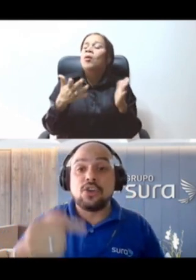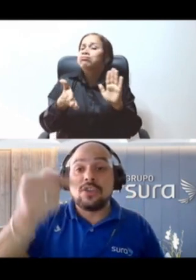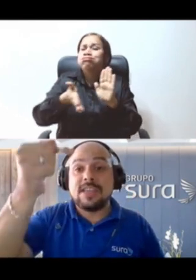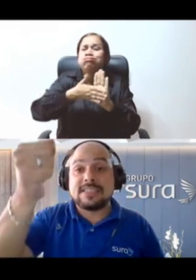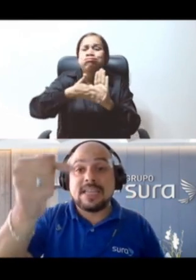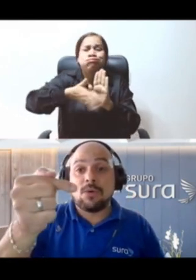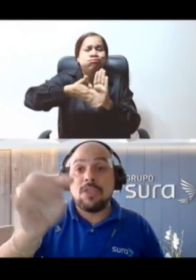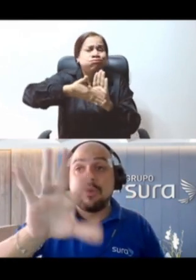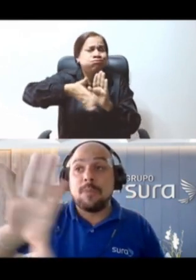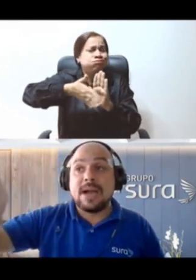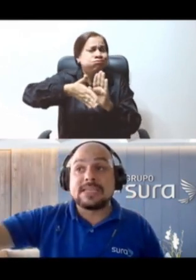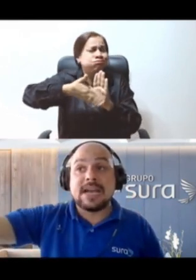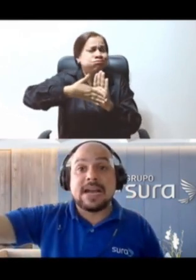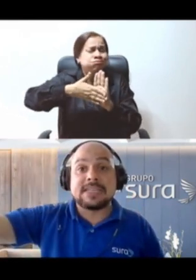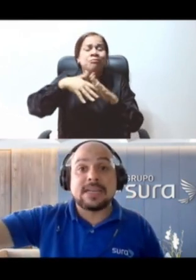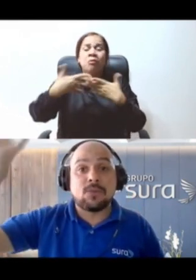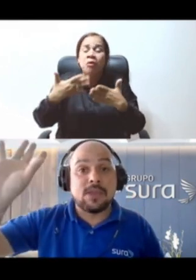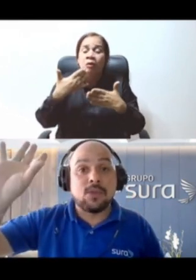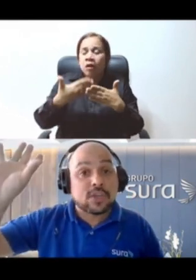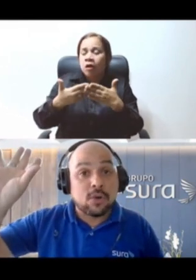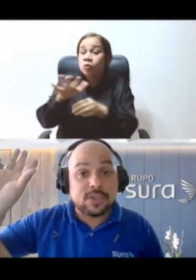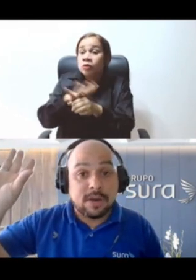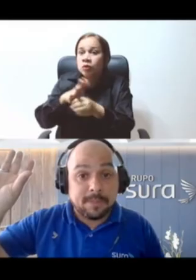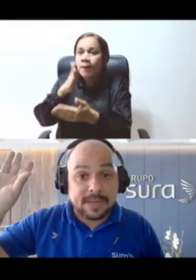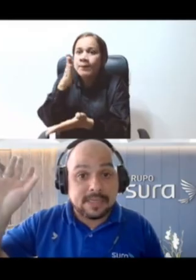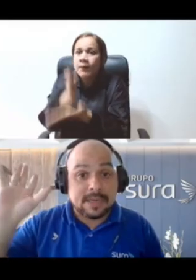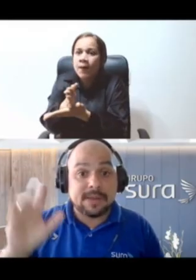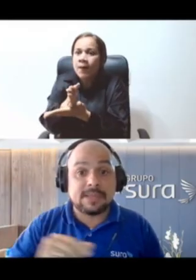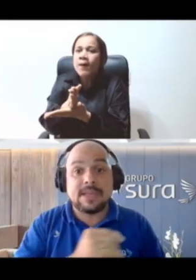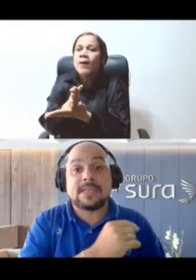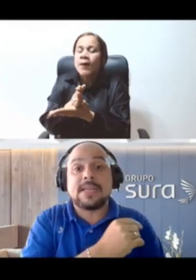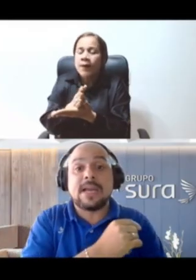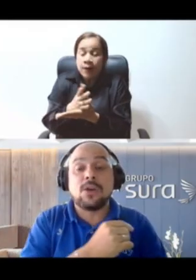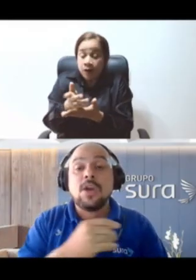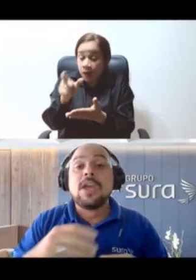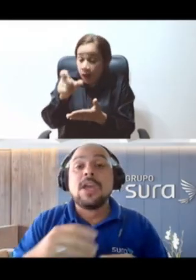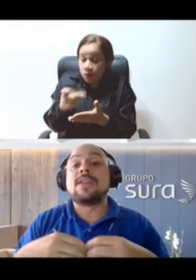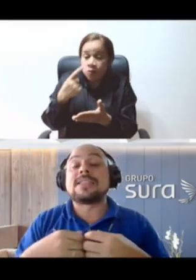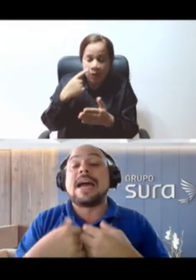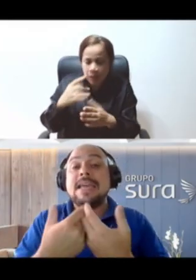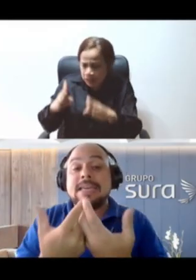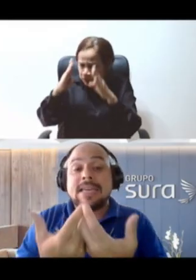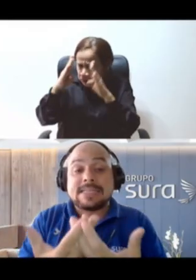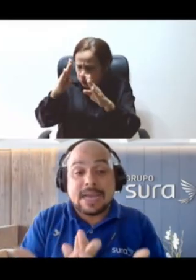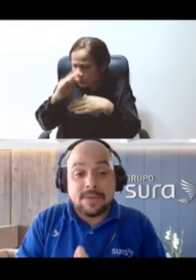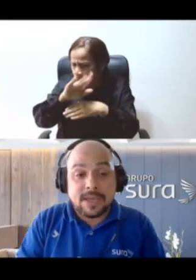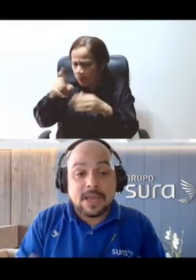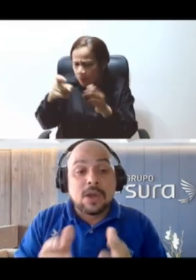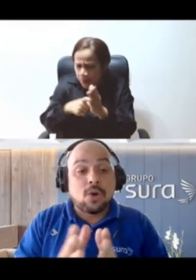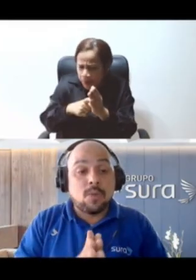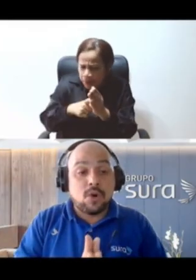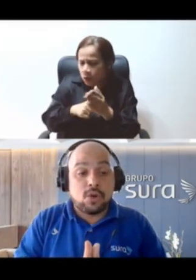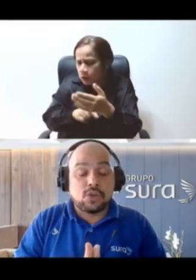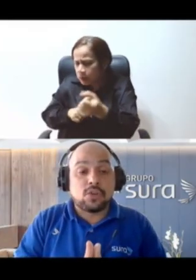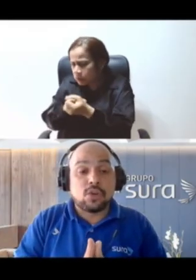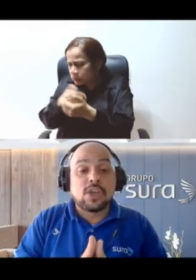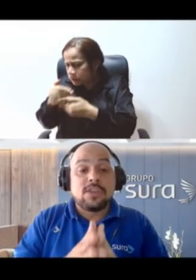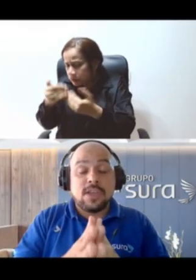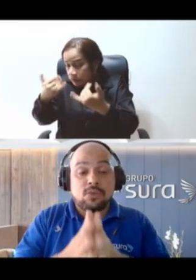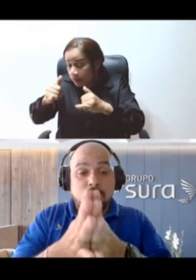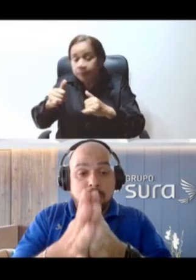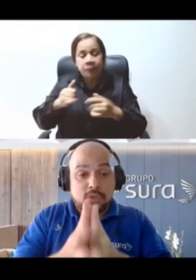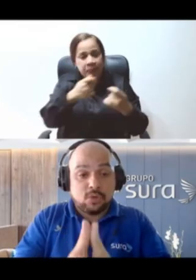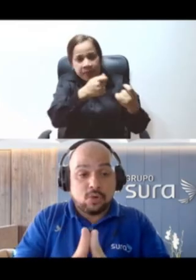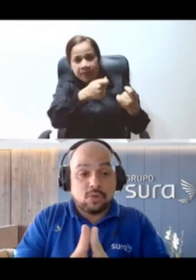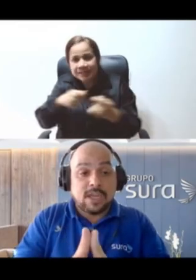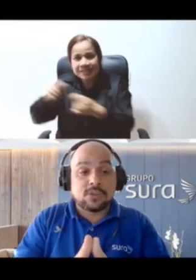documentando la atención desde cuando pasa hasta cuando se lo llevan prácticamente del escenario. Entonces hay que saber cómo